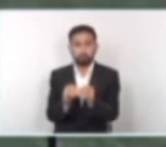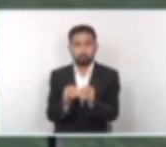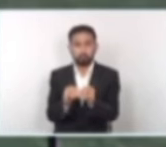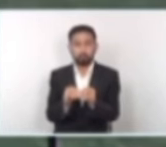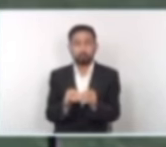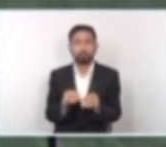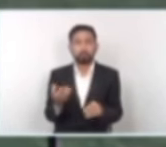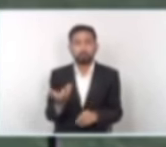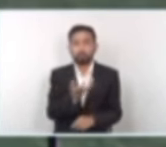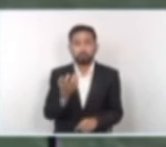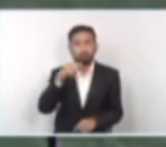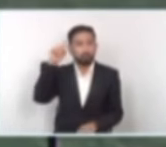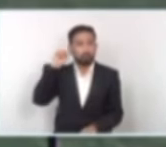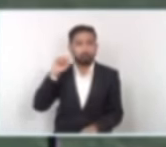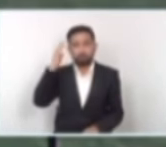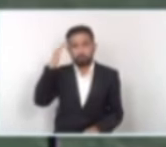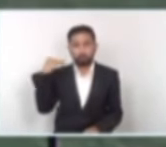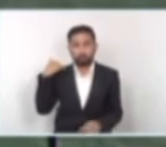señoras y señores,